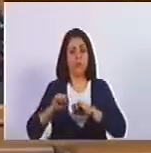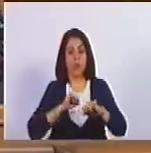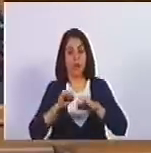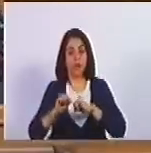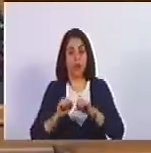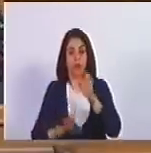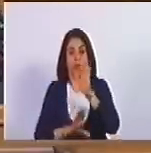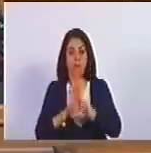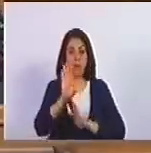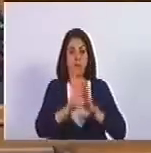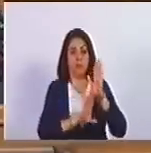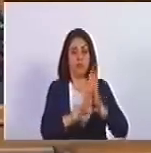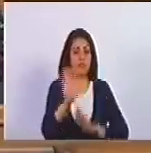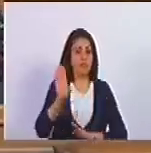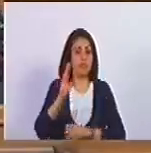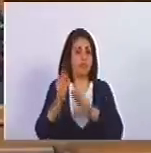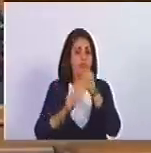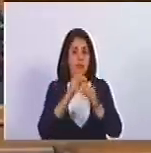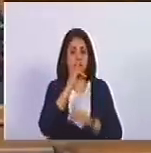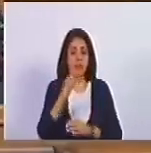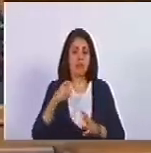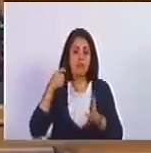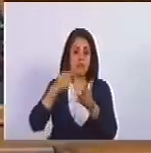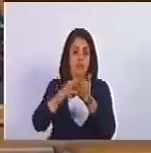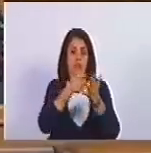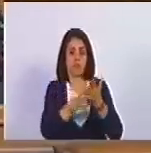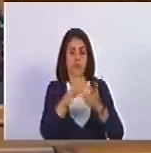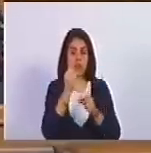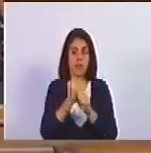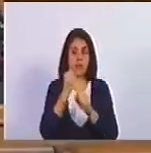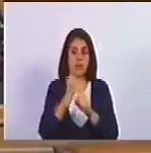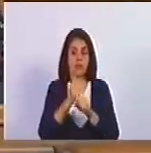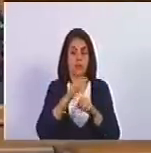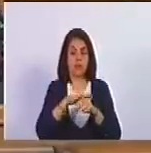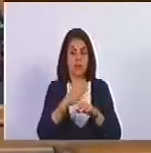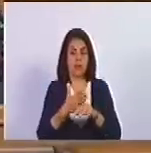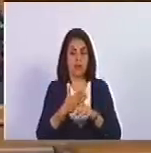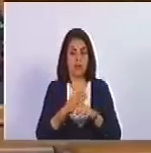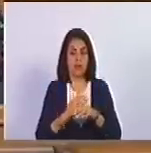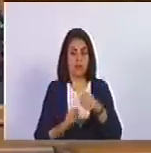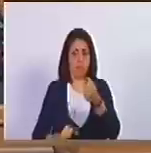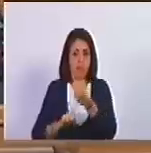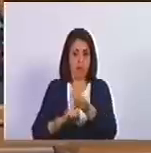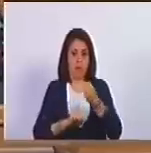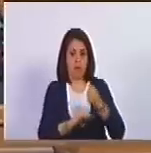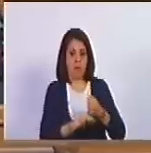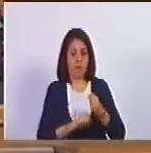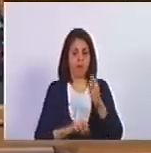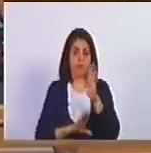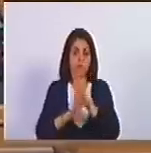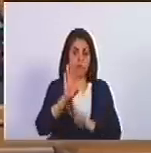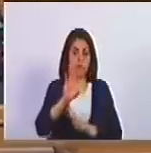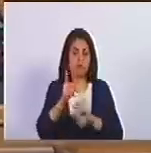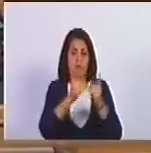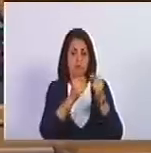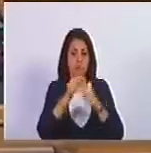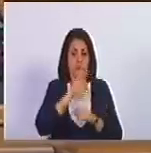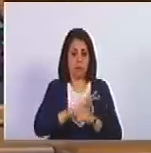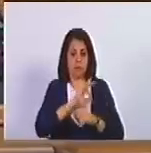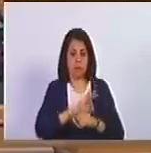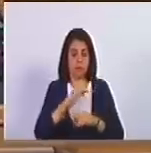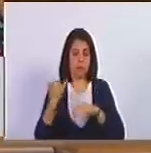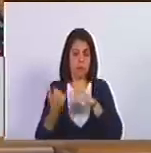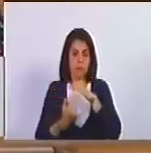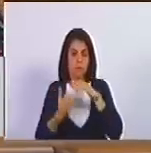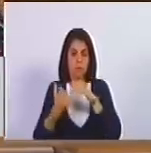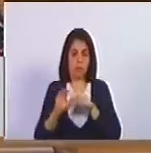incrementar las fuentes de ingresos y empleos y coadyuven al desarrollo económico y social de la